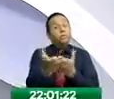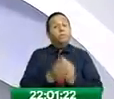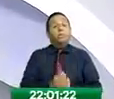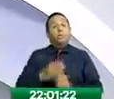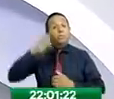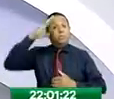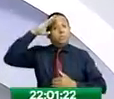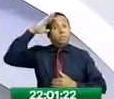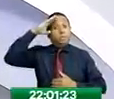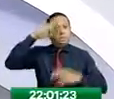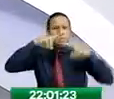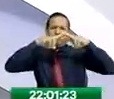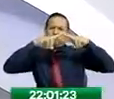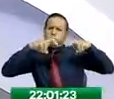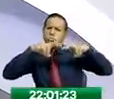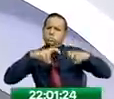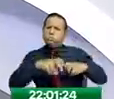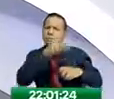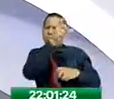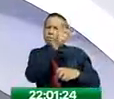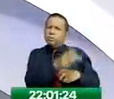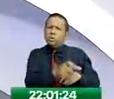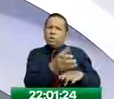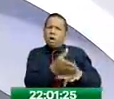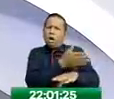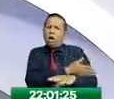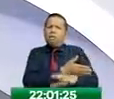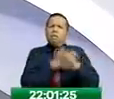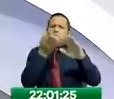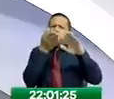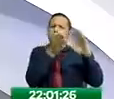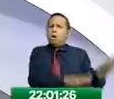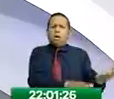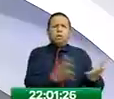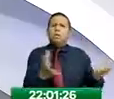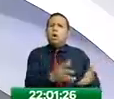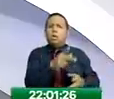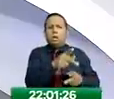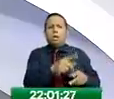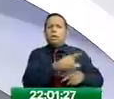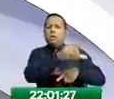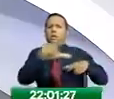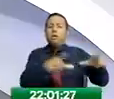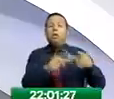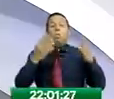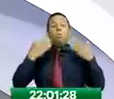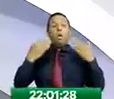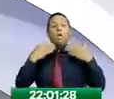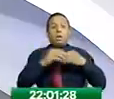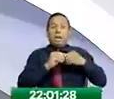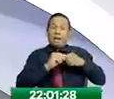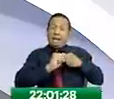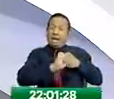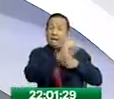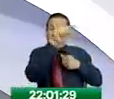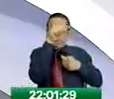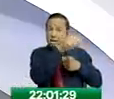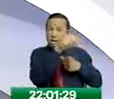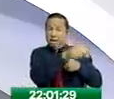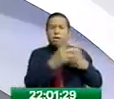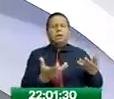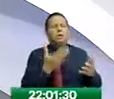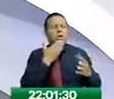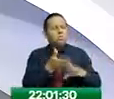la policía investiga el asesinato de una persona que ocurrió en el sector de Puente Lucía, en las afueras de Guayaquil. Se presume que ese crimen